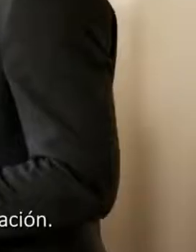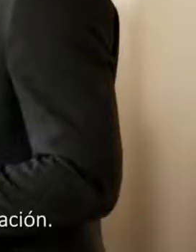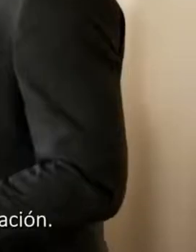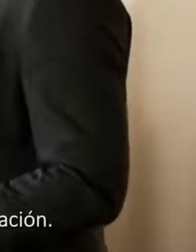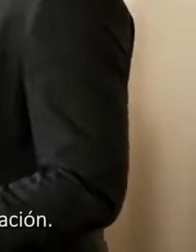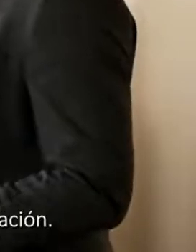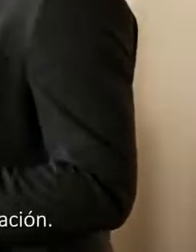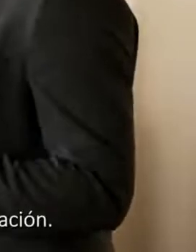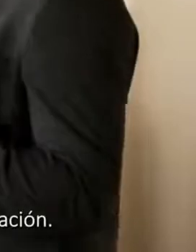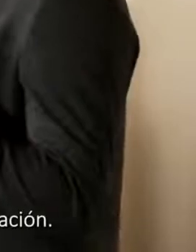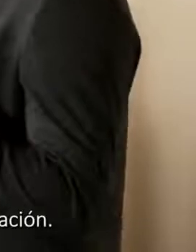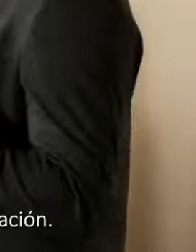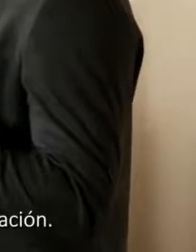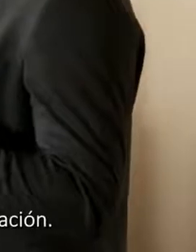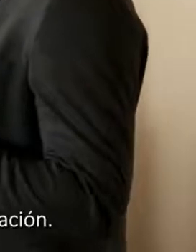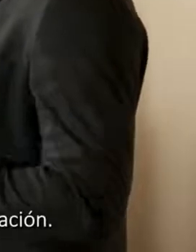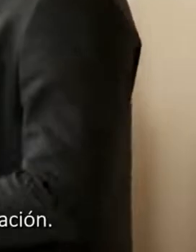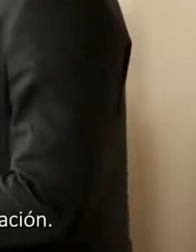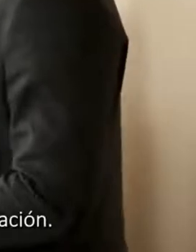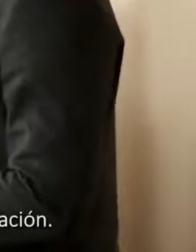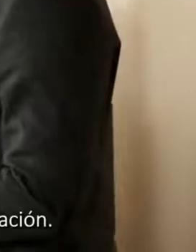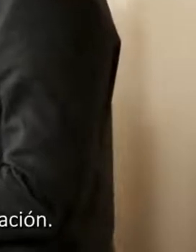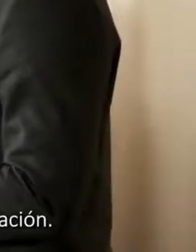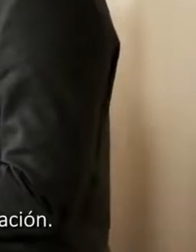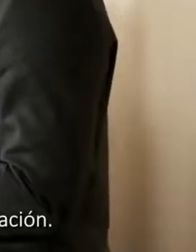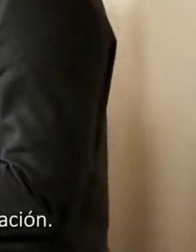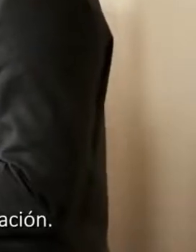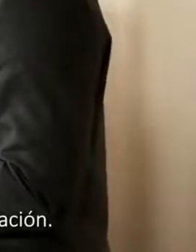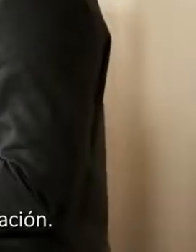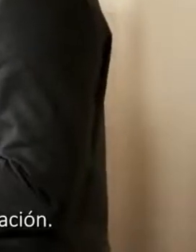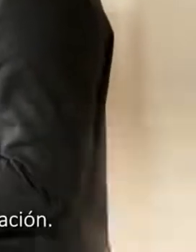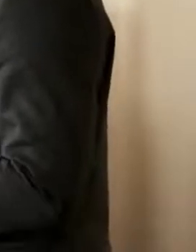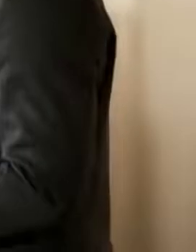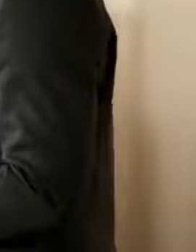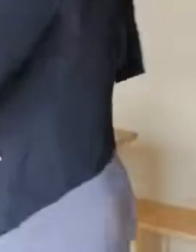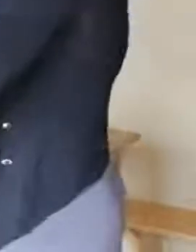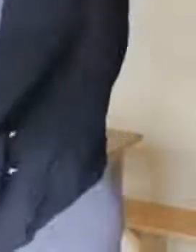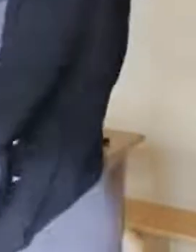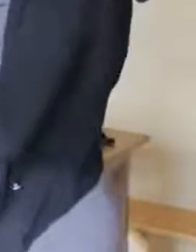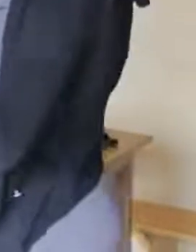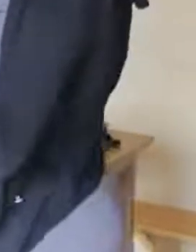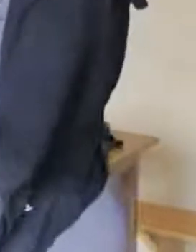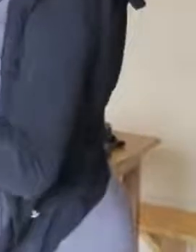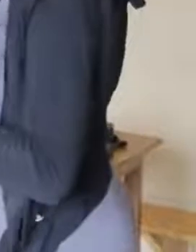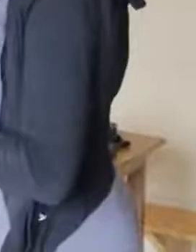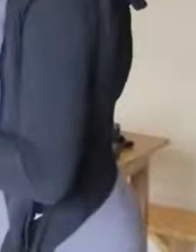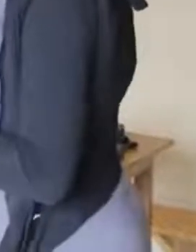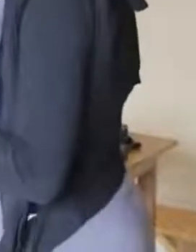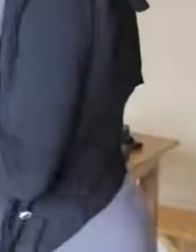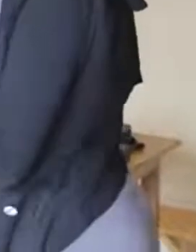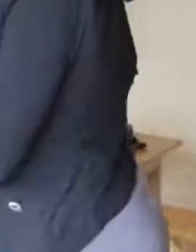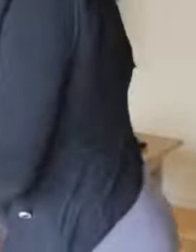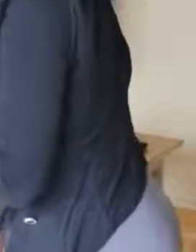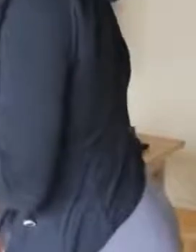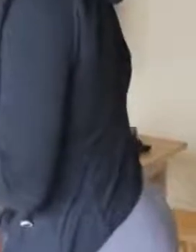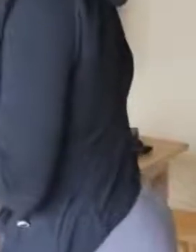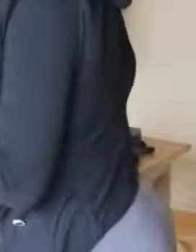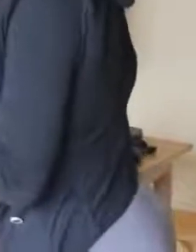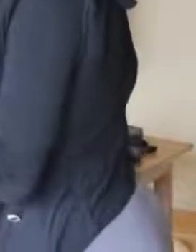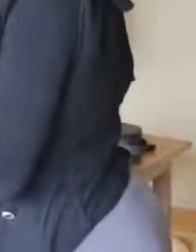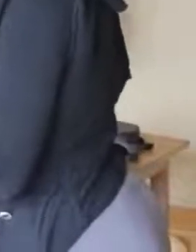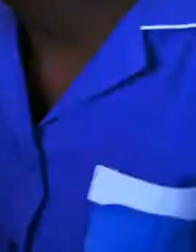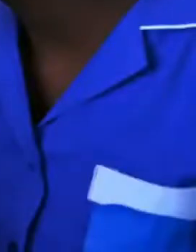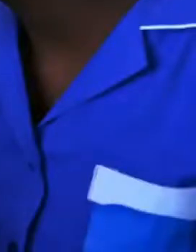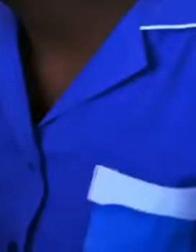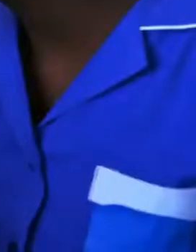Es preciso redactar un nuevo contrato social en torno a la educación. Colectivamente, debemos reforzar la educación como un